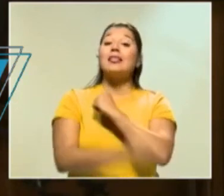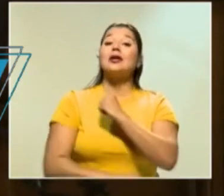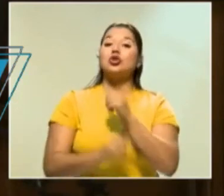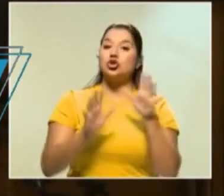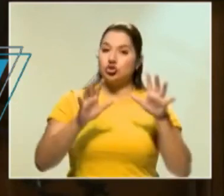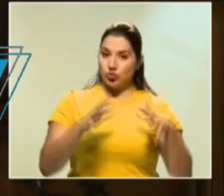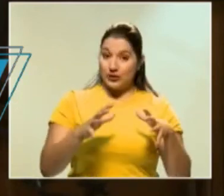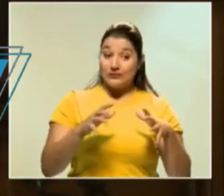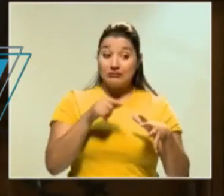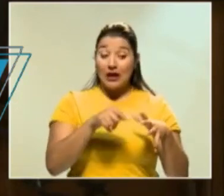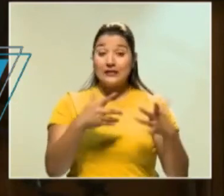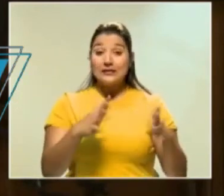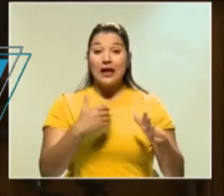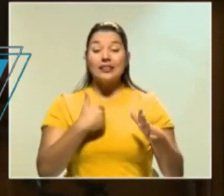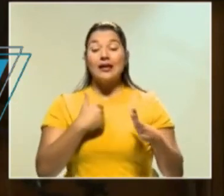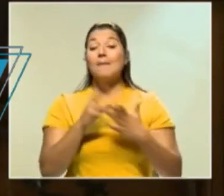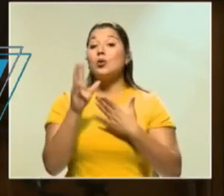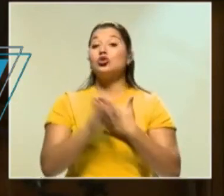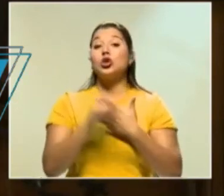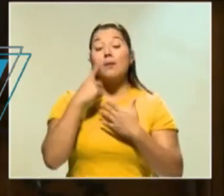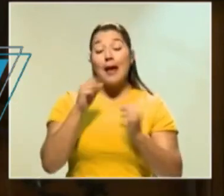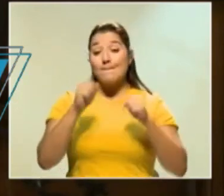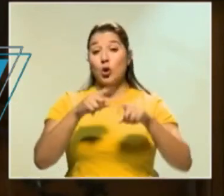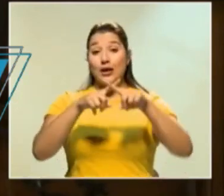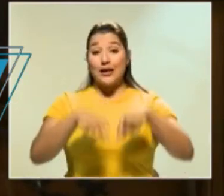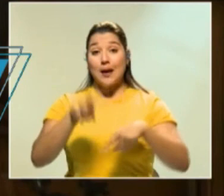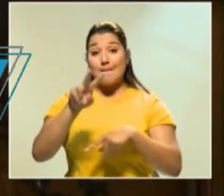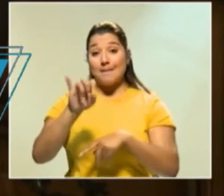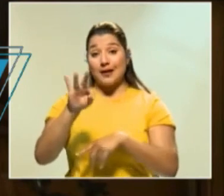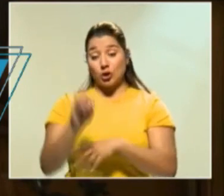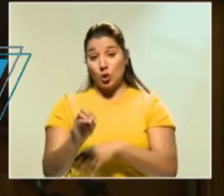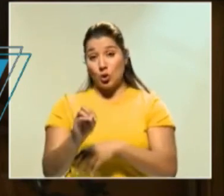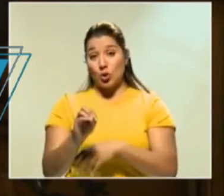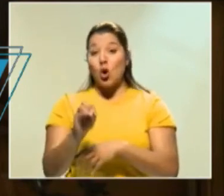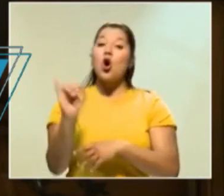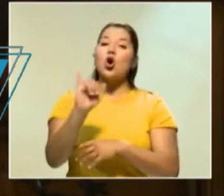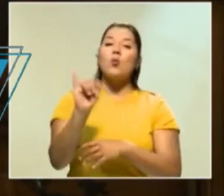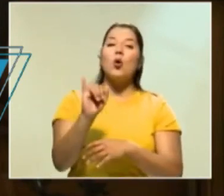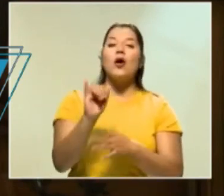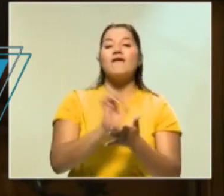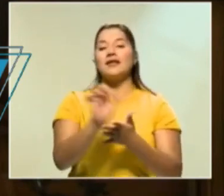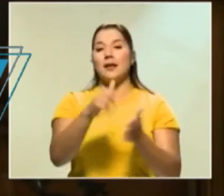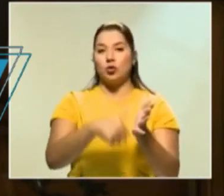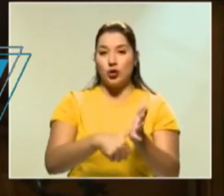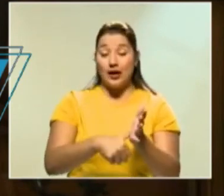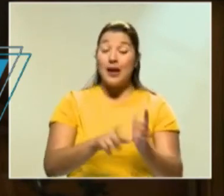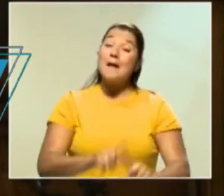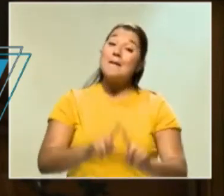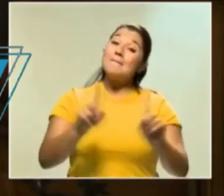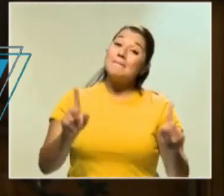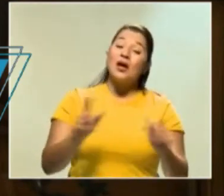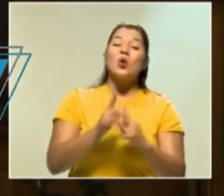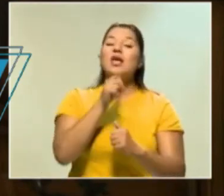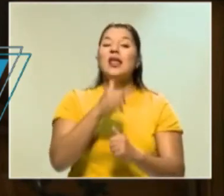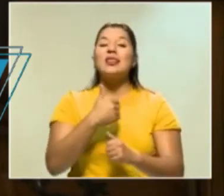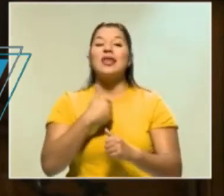hay proyectos para eliminar el veto en el Consejo de Seguridad, pero justamente son los más poderosos los que tienen el